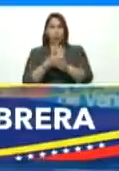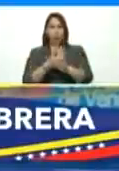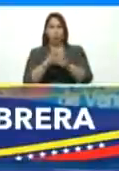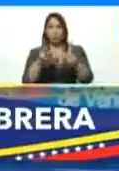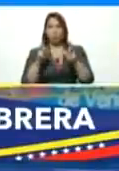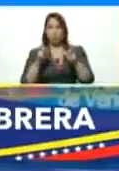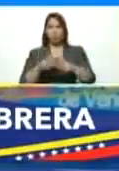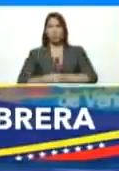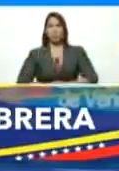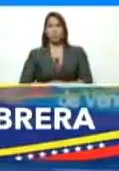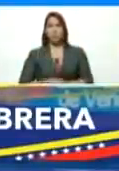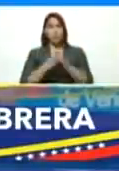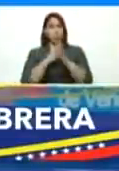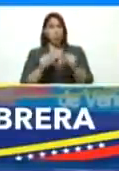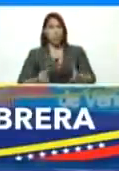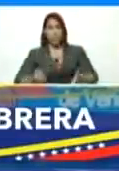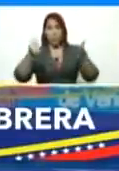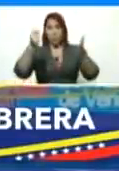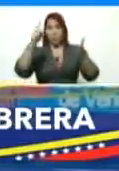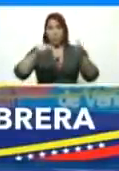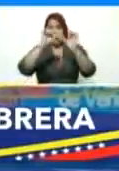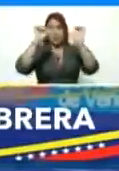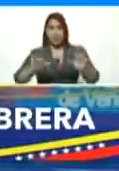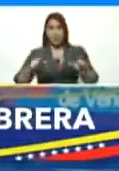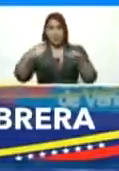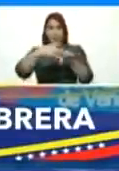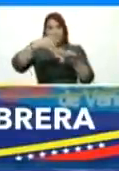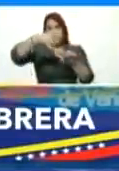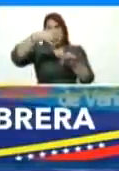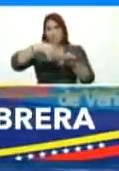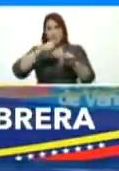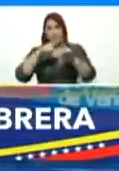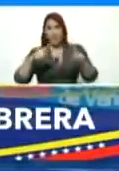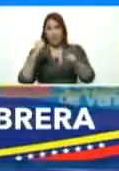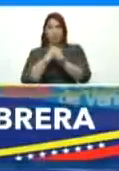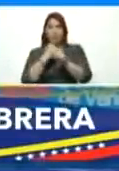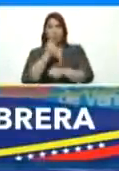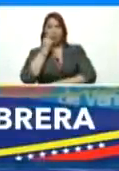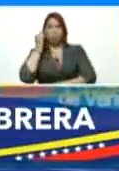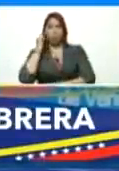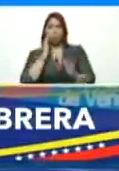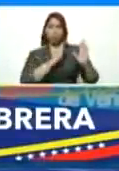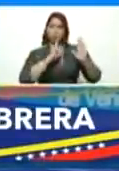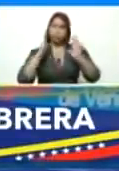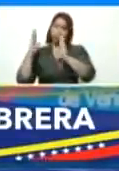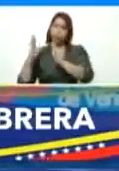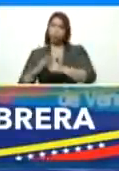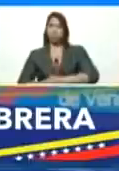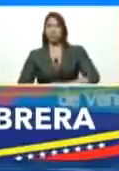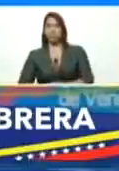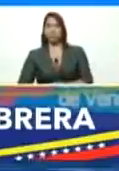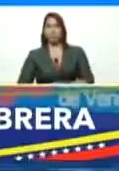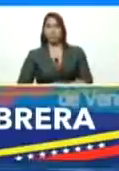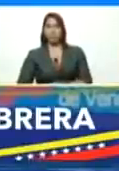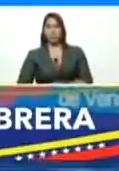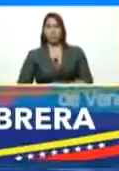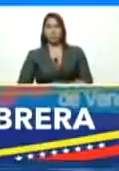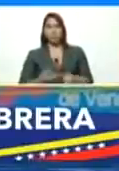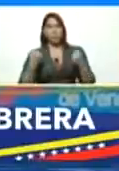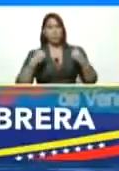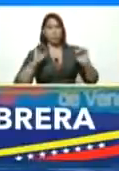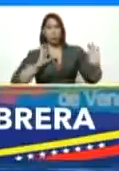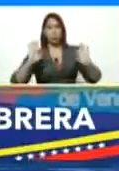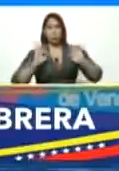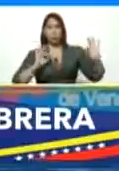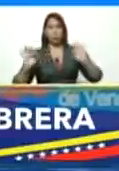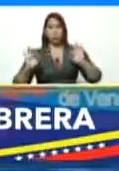de todos los bonos del sistema patria para la clase obrera organizada en la práctica me